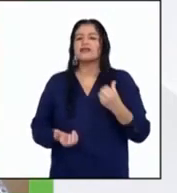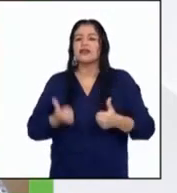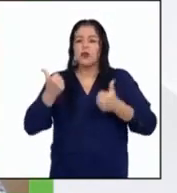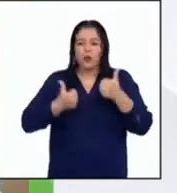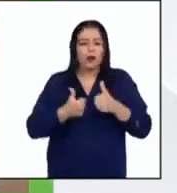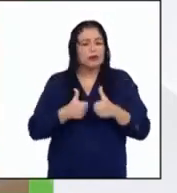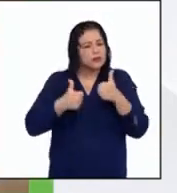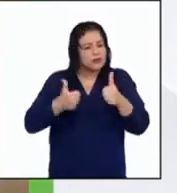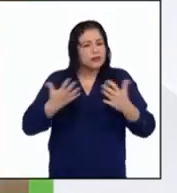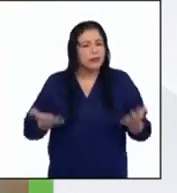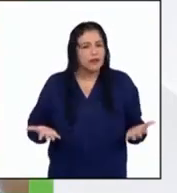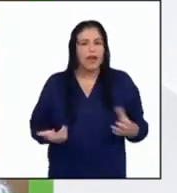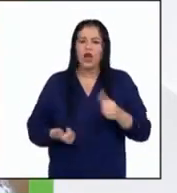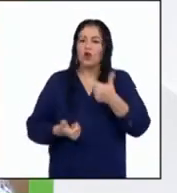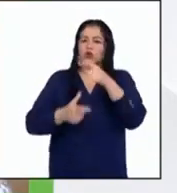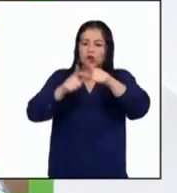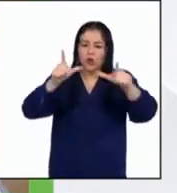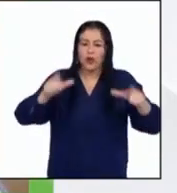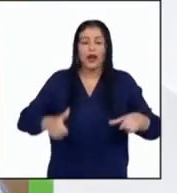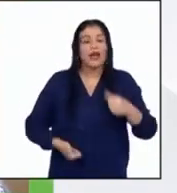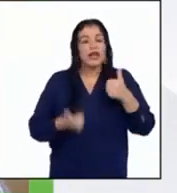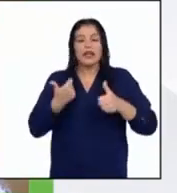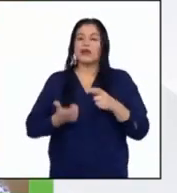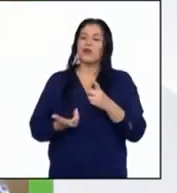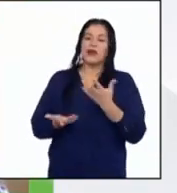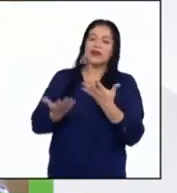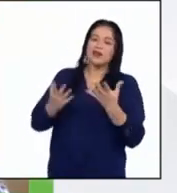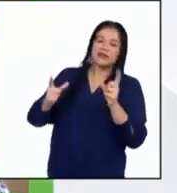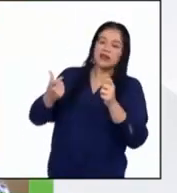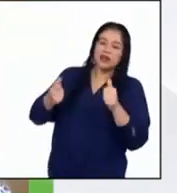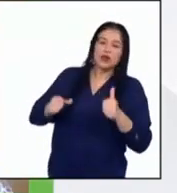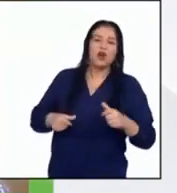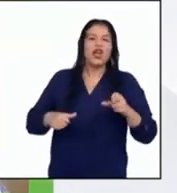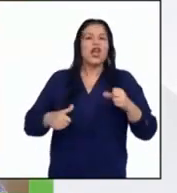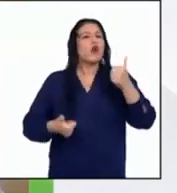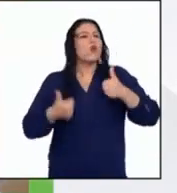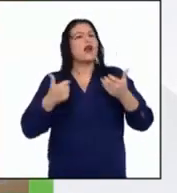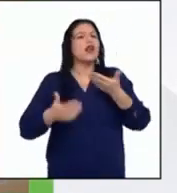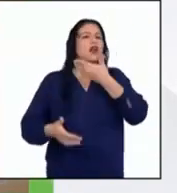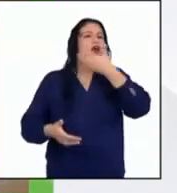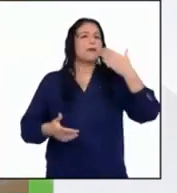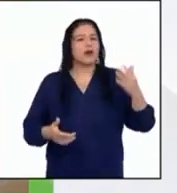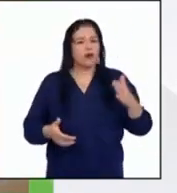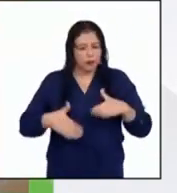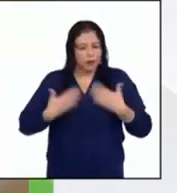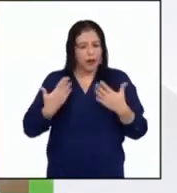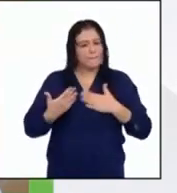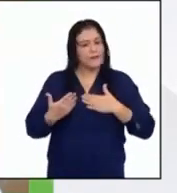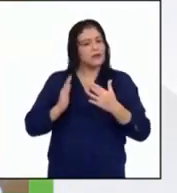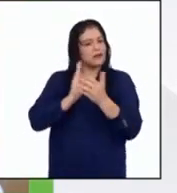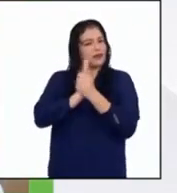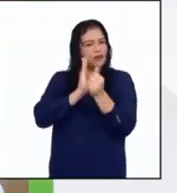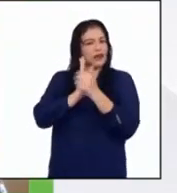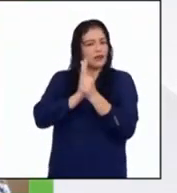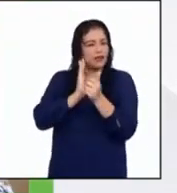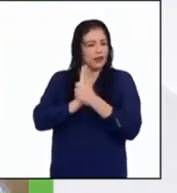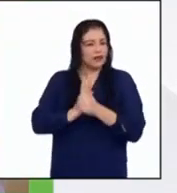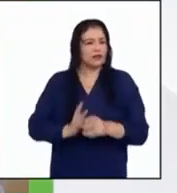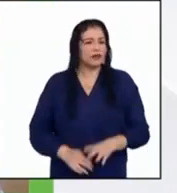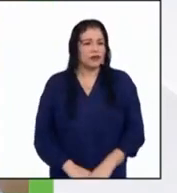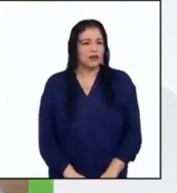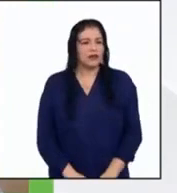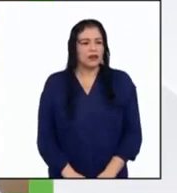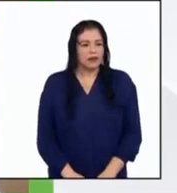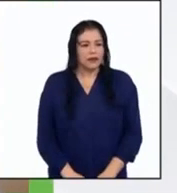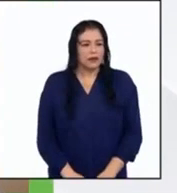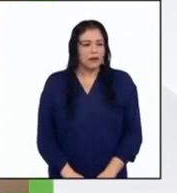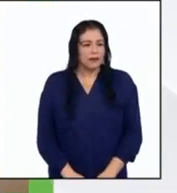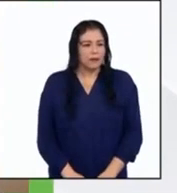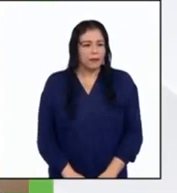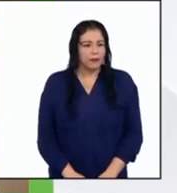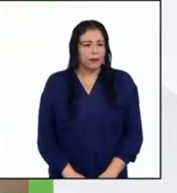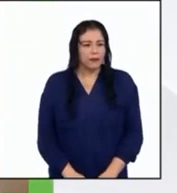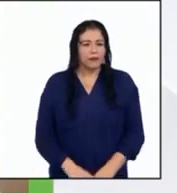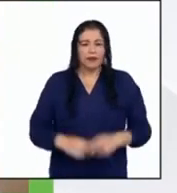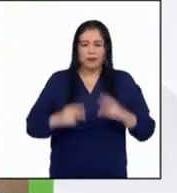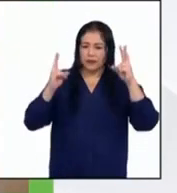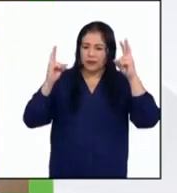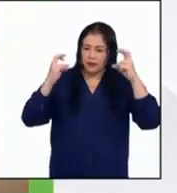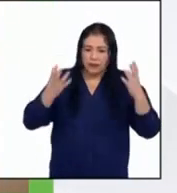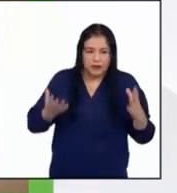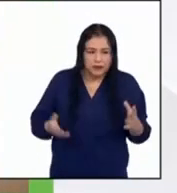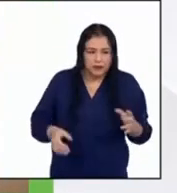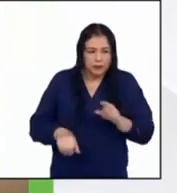estos lugares, qué no está funcionando y qué es lo más adecuado para nuestra sociedad. Si abordamos, por ejemplo, temas de